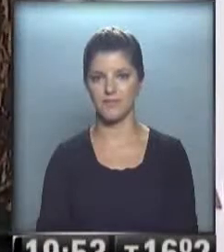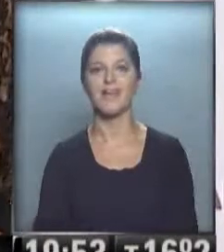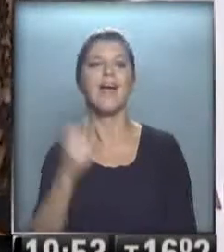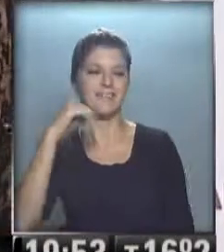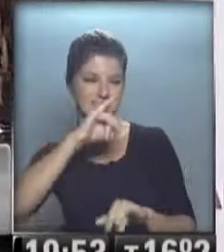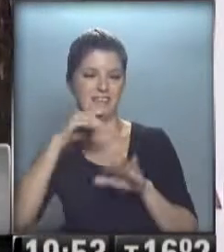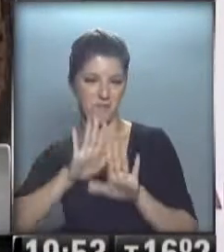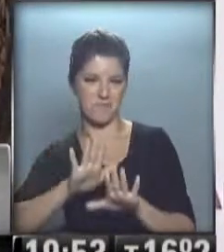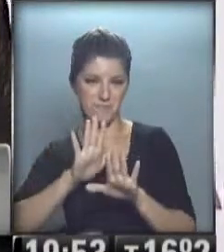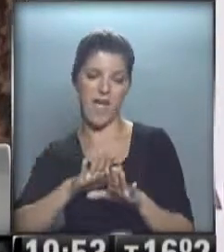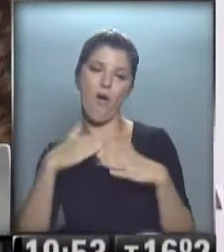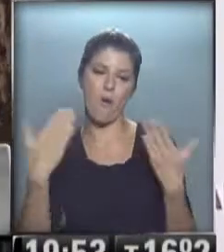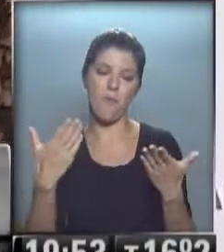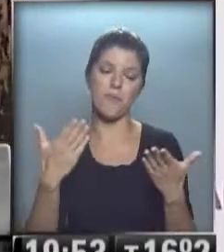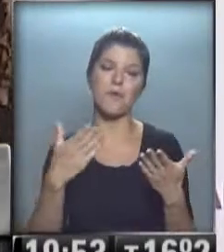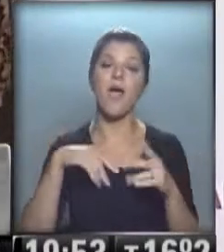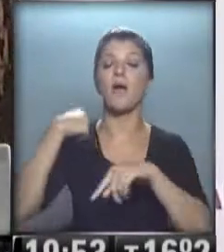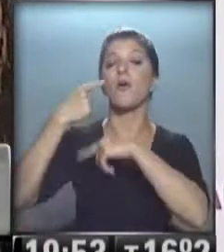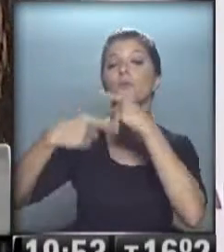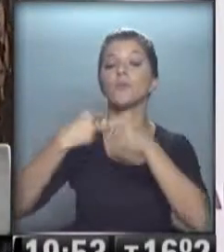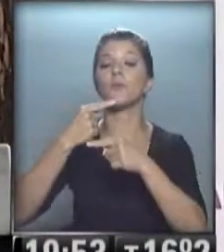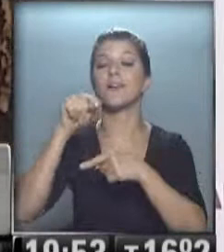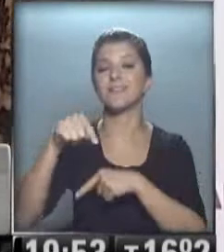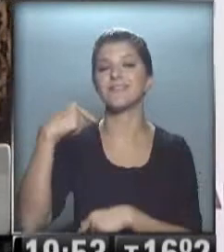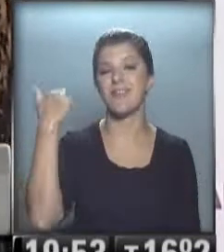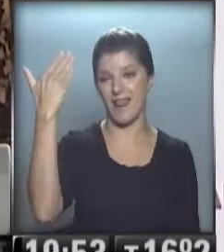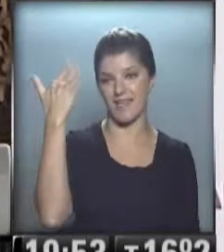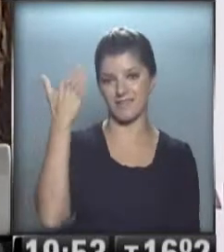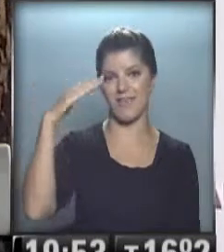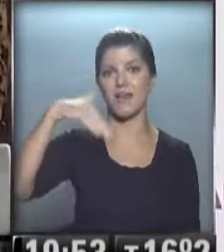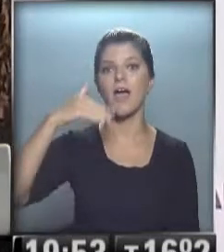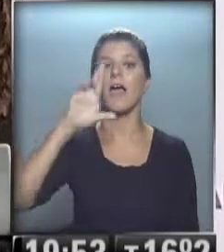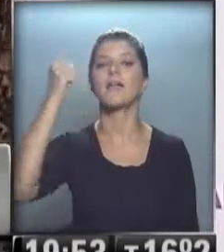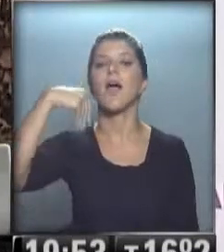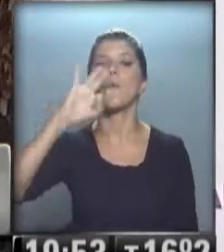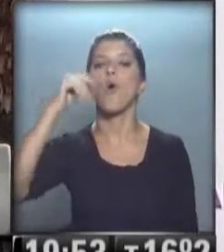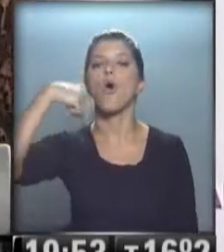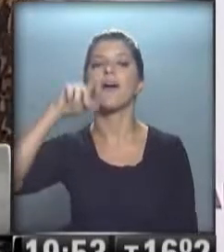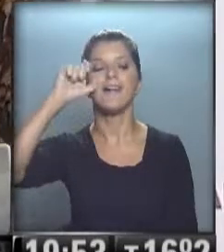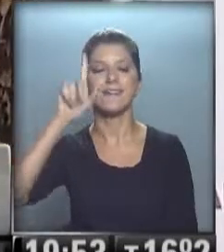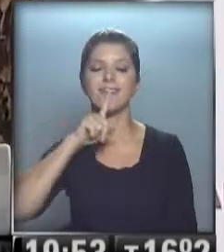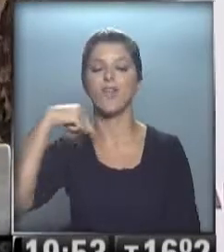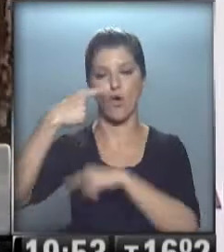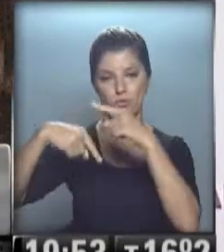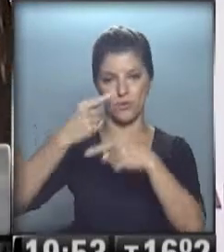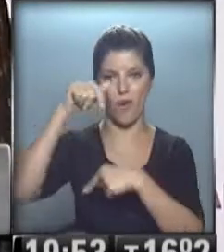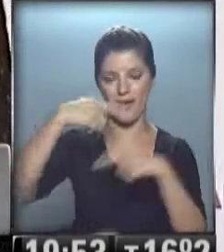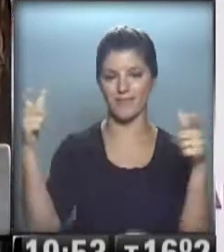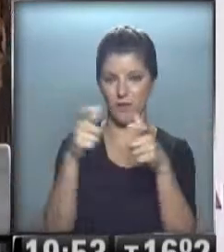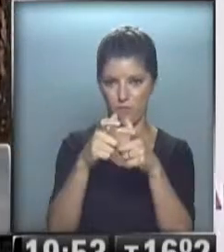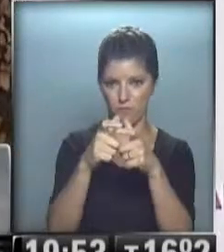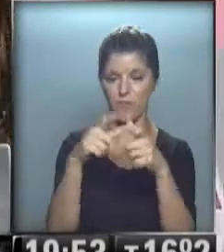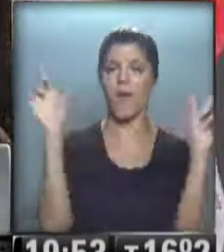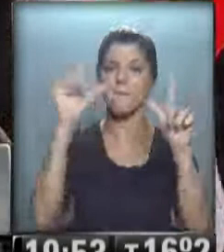Estamos acá, por supuesto, mientras continúa viviéndose la charla magistral de Ignacio Ramonet en el marco del encuentro de medios públicos.